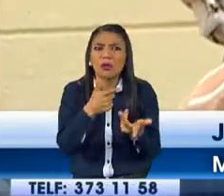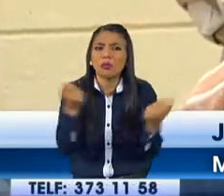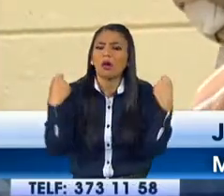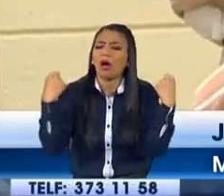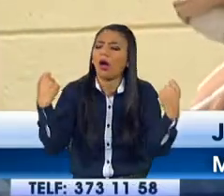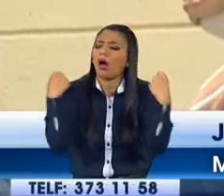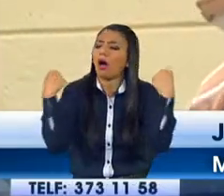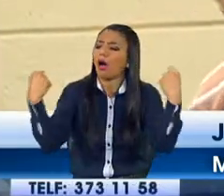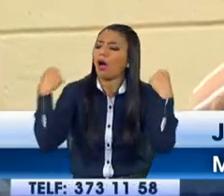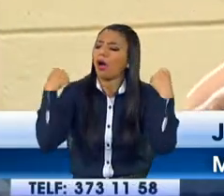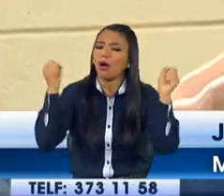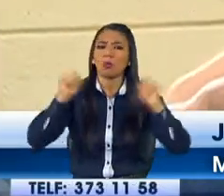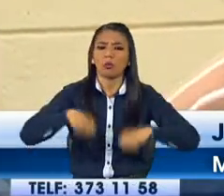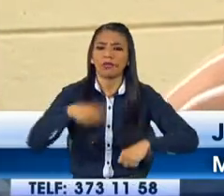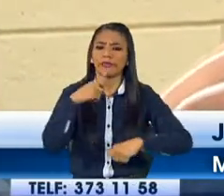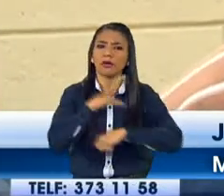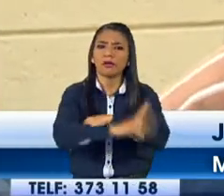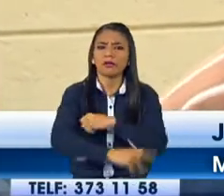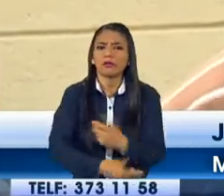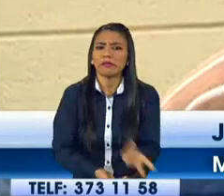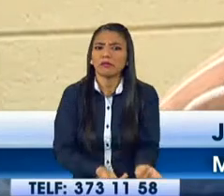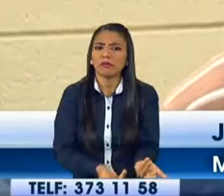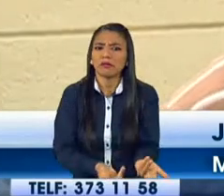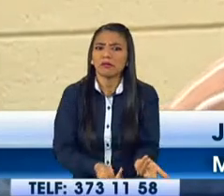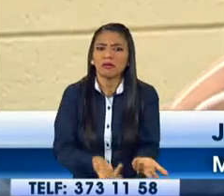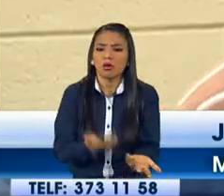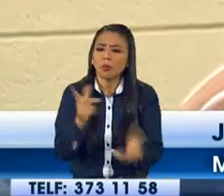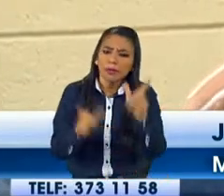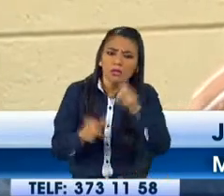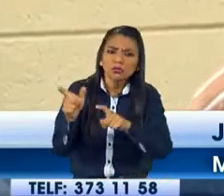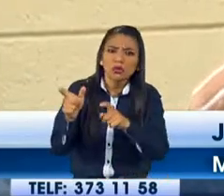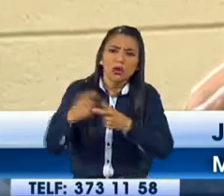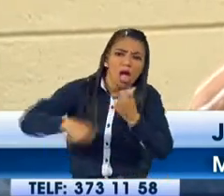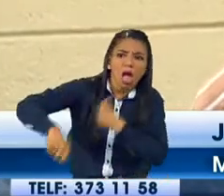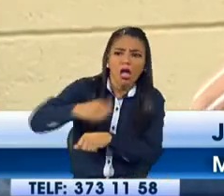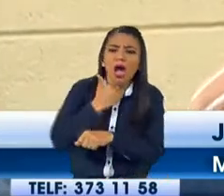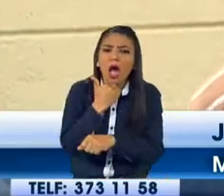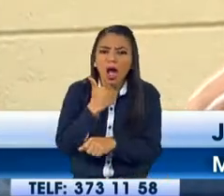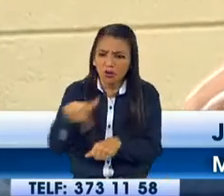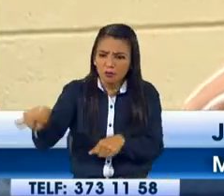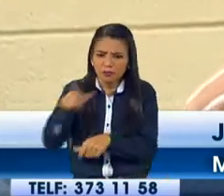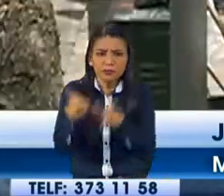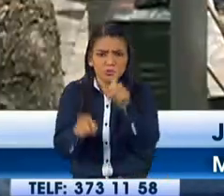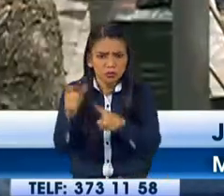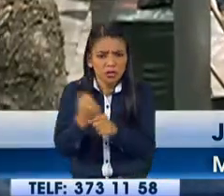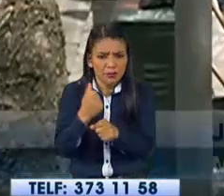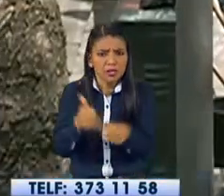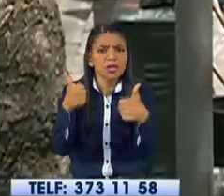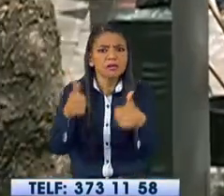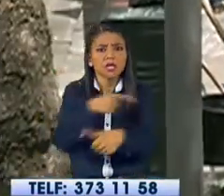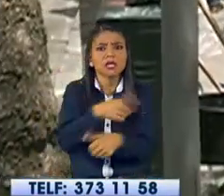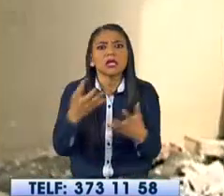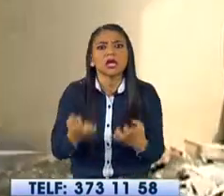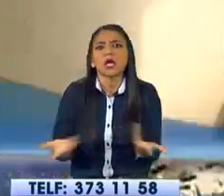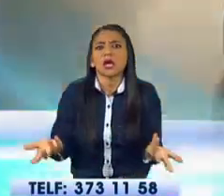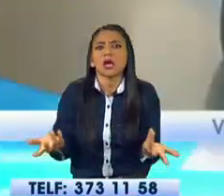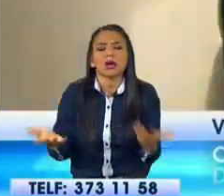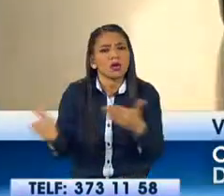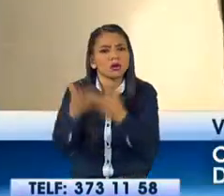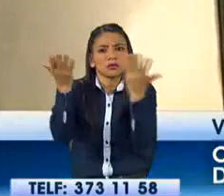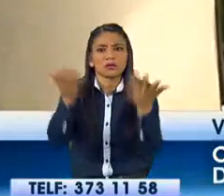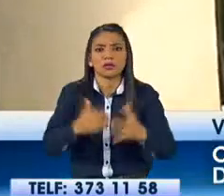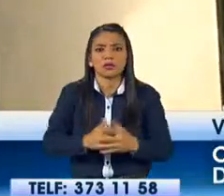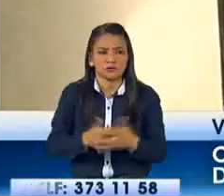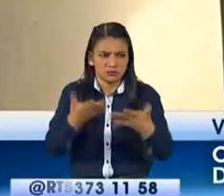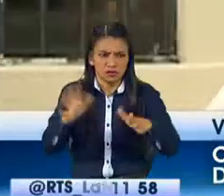ejercitarse, para estar aptos para robar y atacar a la gente honrada que trabaja en el barrio. Se reunieron para tomarse este lugar